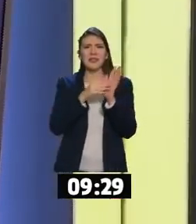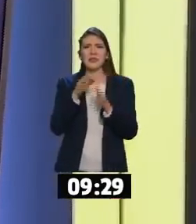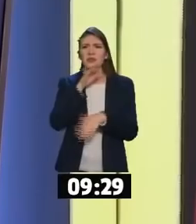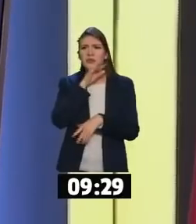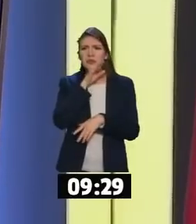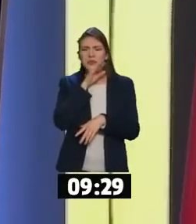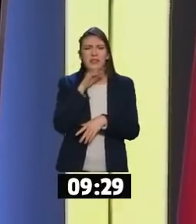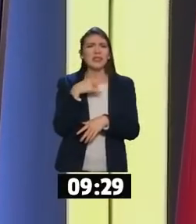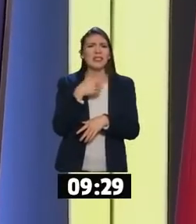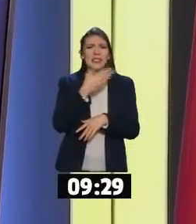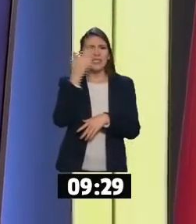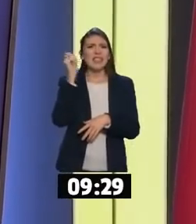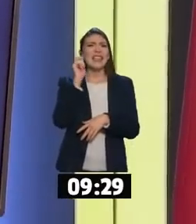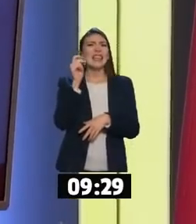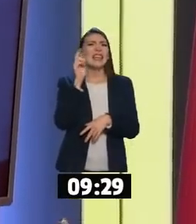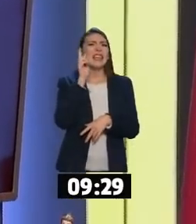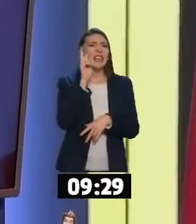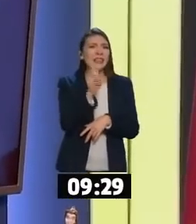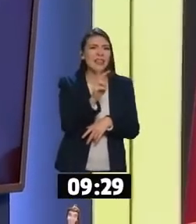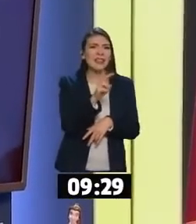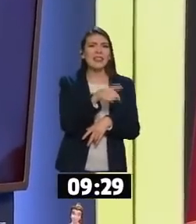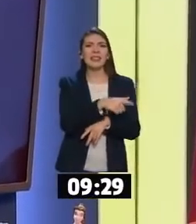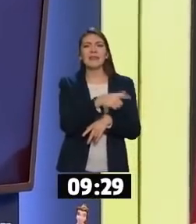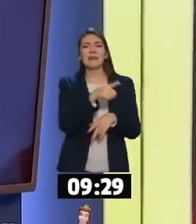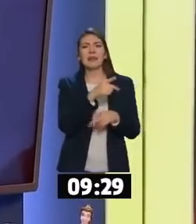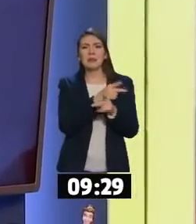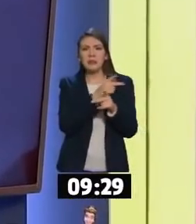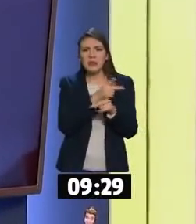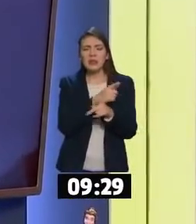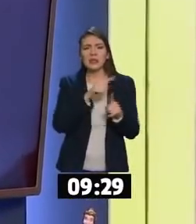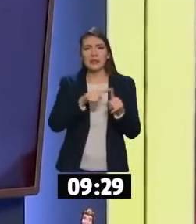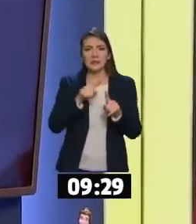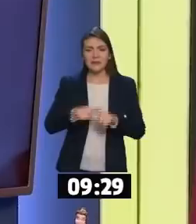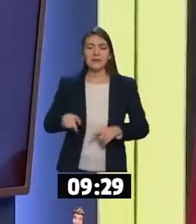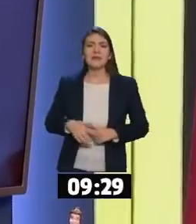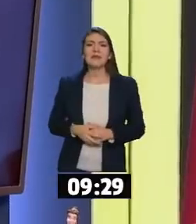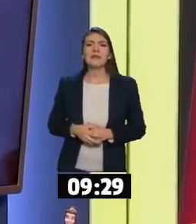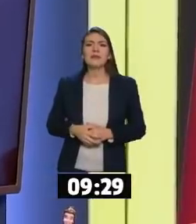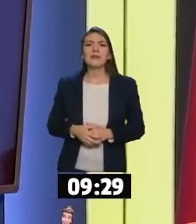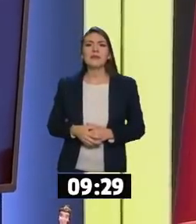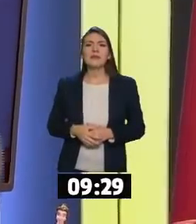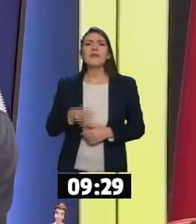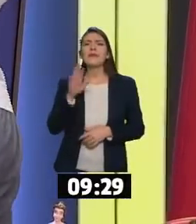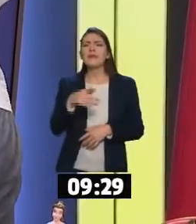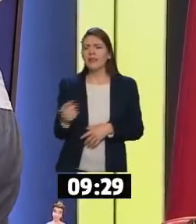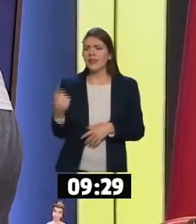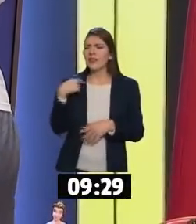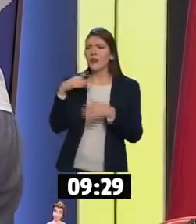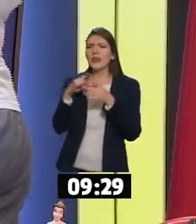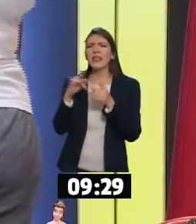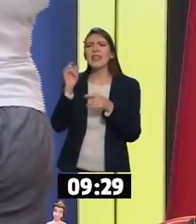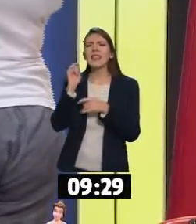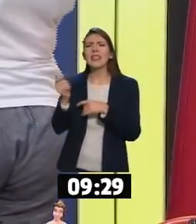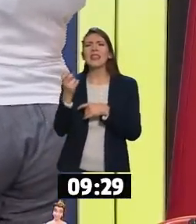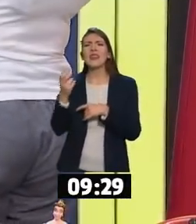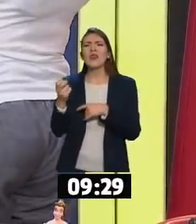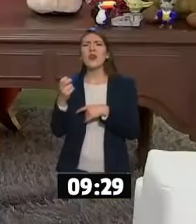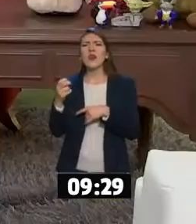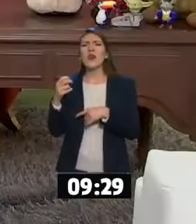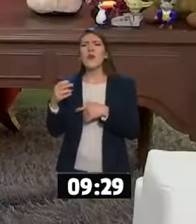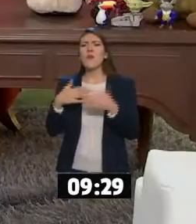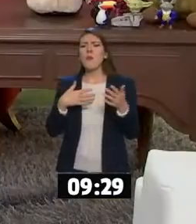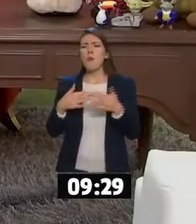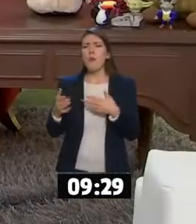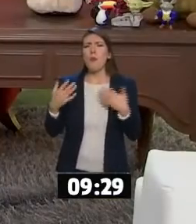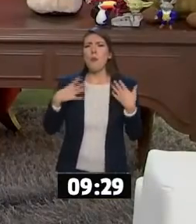estaban viendo Pornhub. Tomás, a ver, platícame un poquito a la banda, ¿qué es esto de moda desechable? La fast si